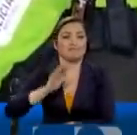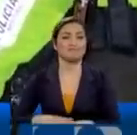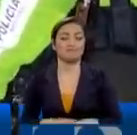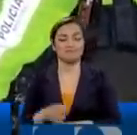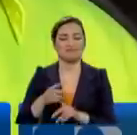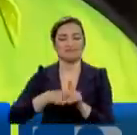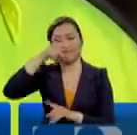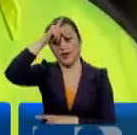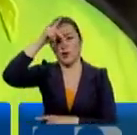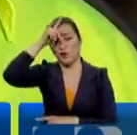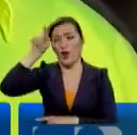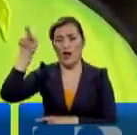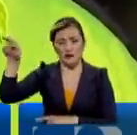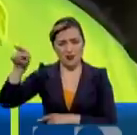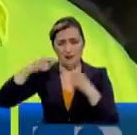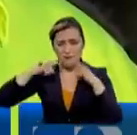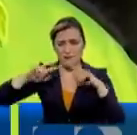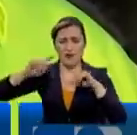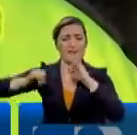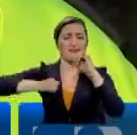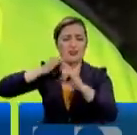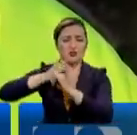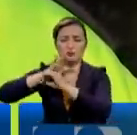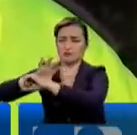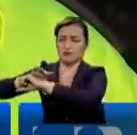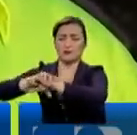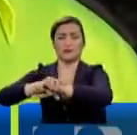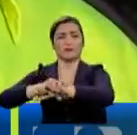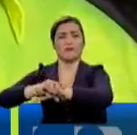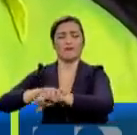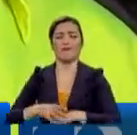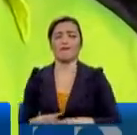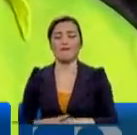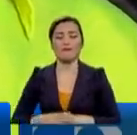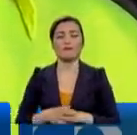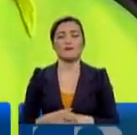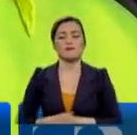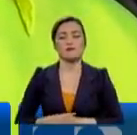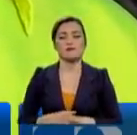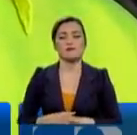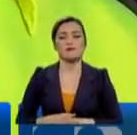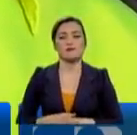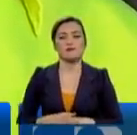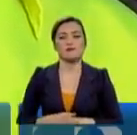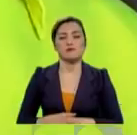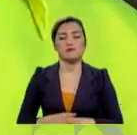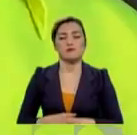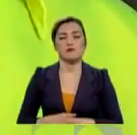meses anteriores hubo una publicación acerca de esa detención en el vecino país de Perú y